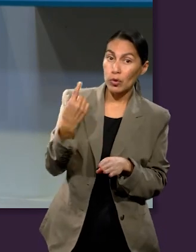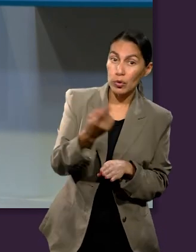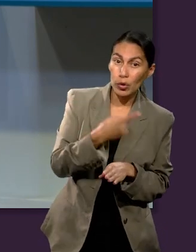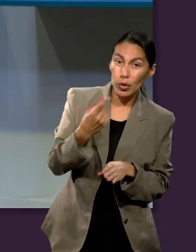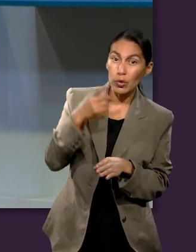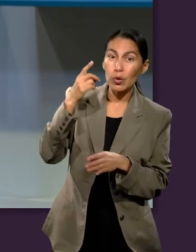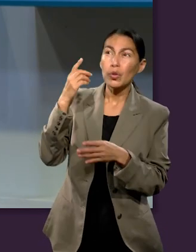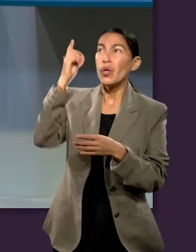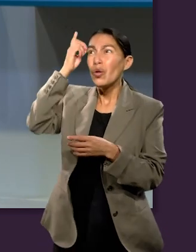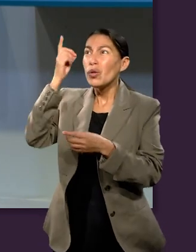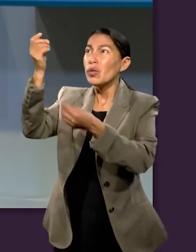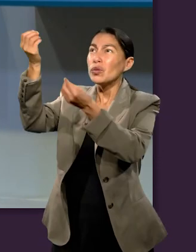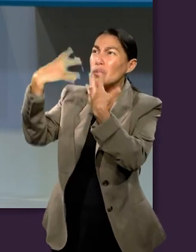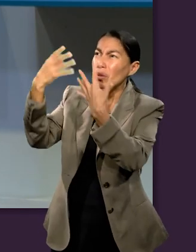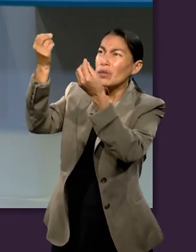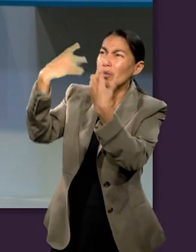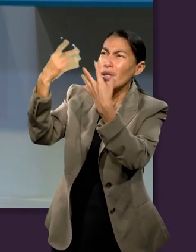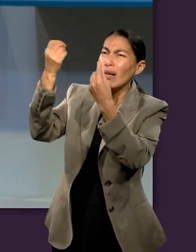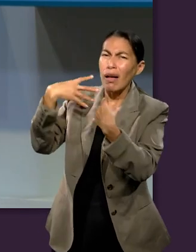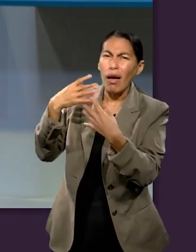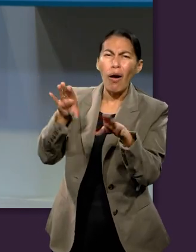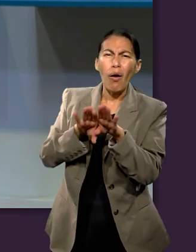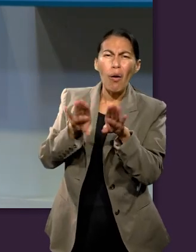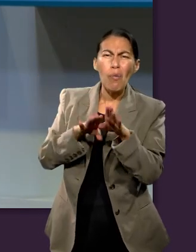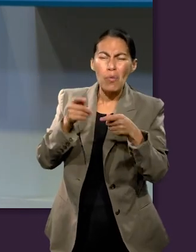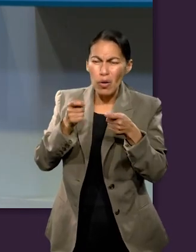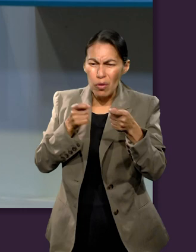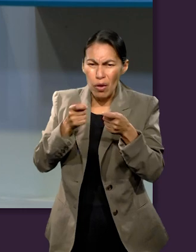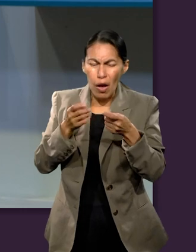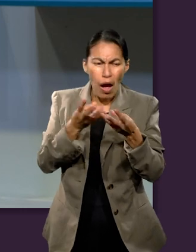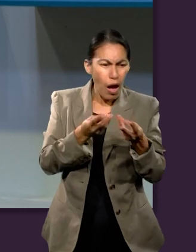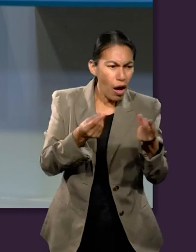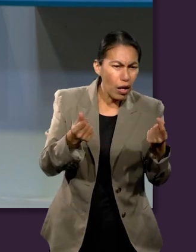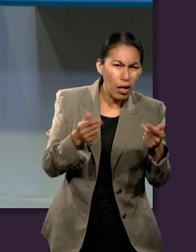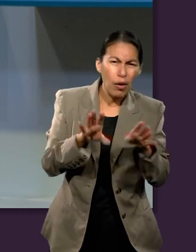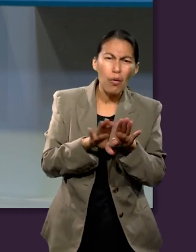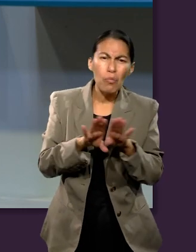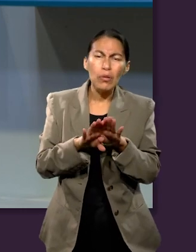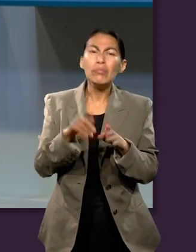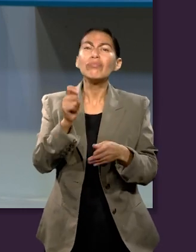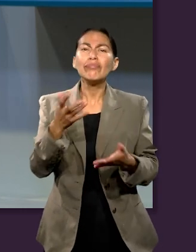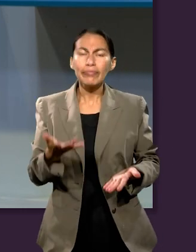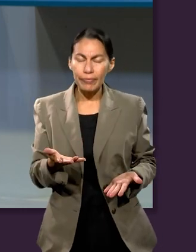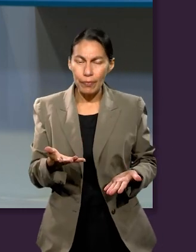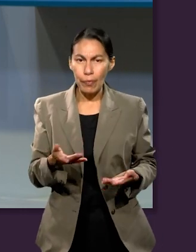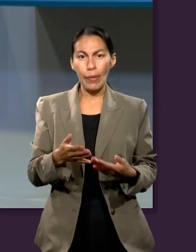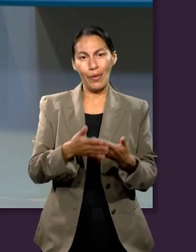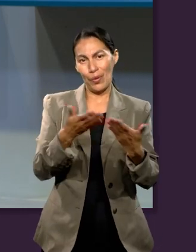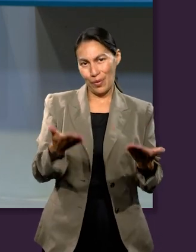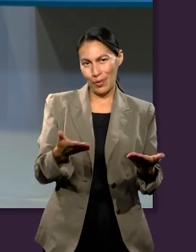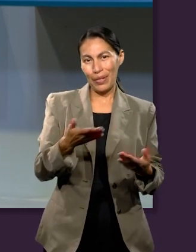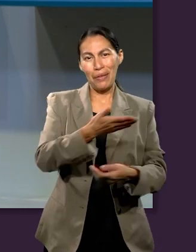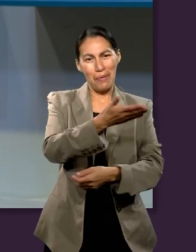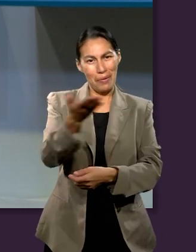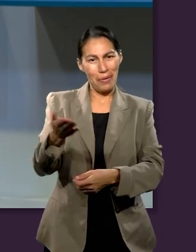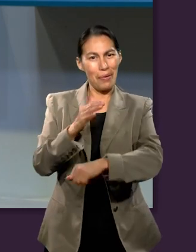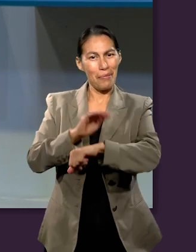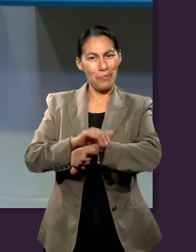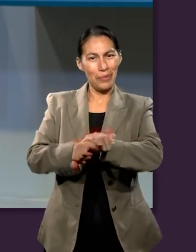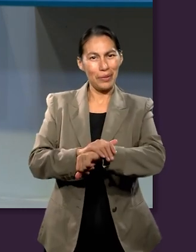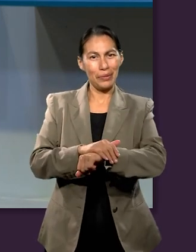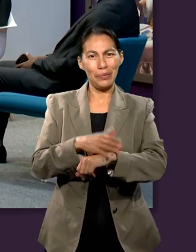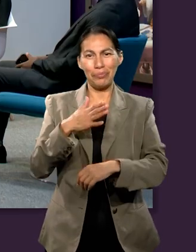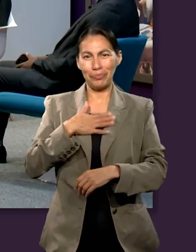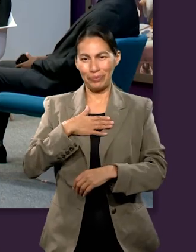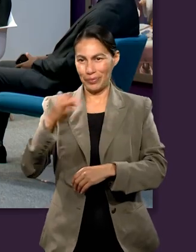da y para ello tenemos tres invitados que nos ayudarán adentrarnos al estudio de la palabra y quiero darles una cordial